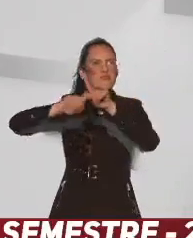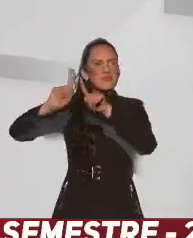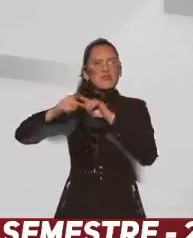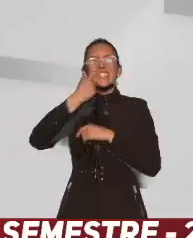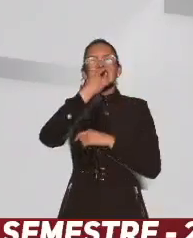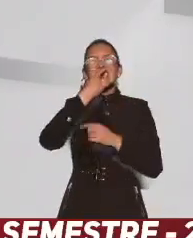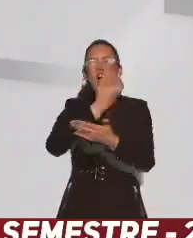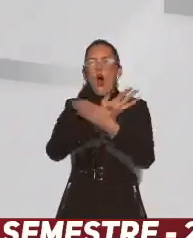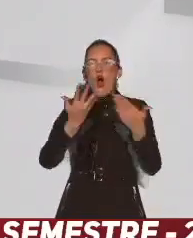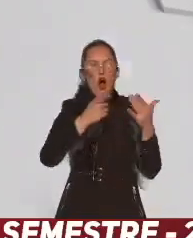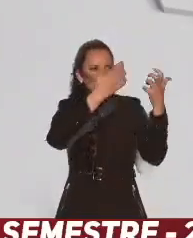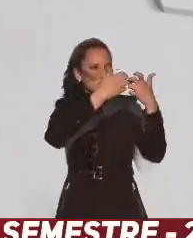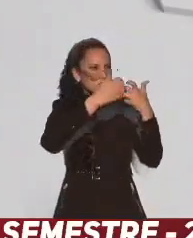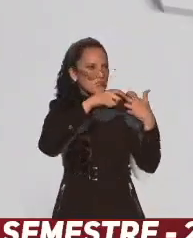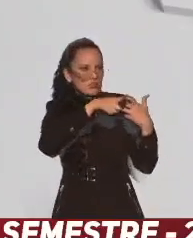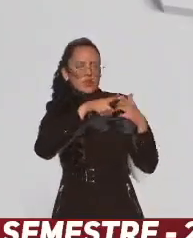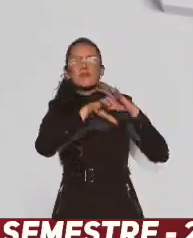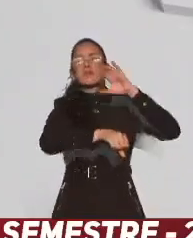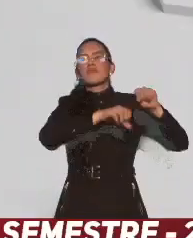valor de